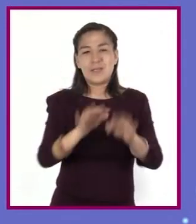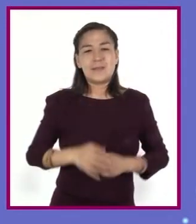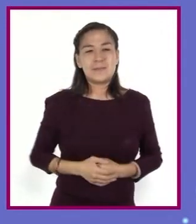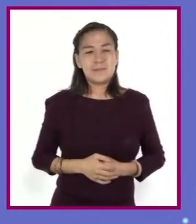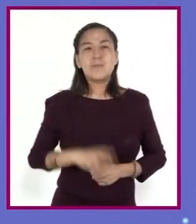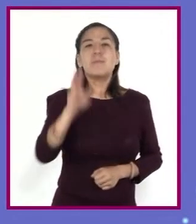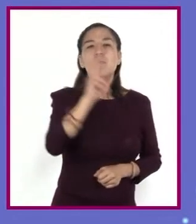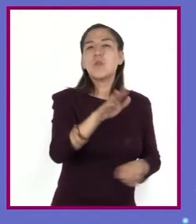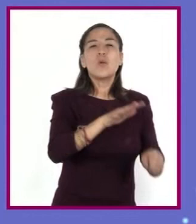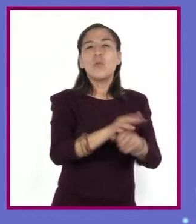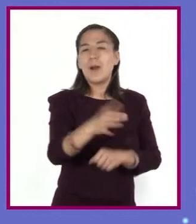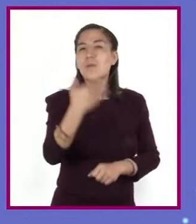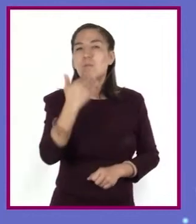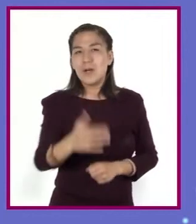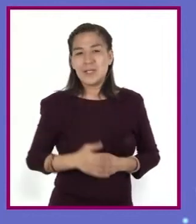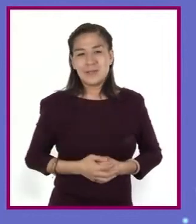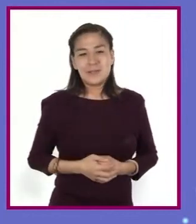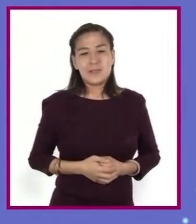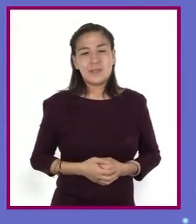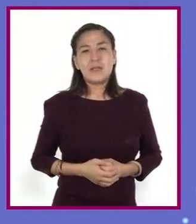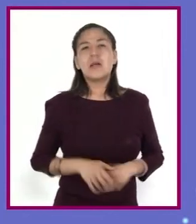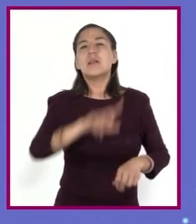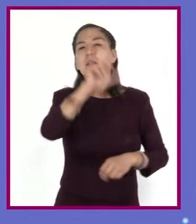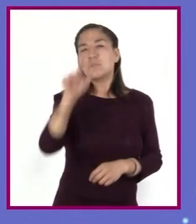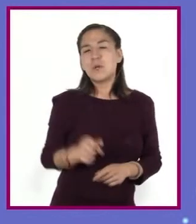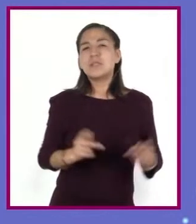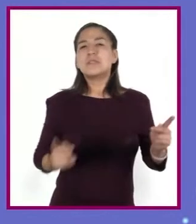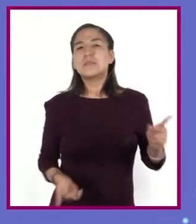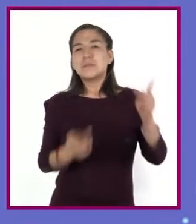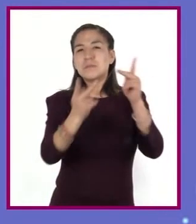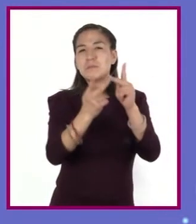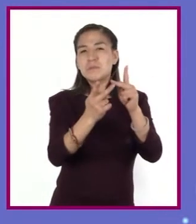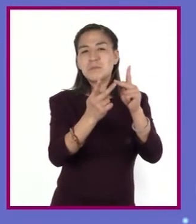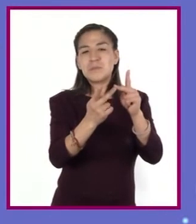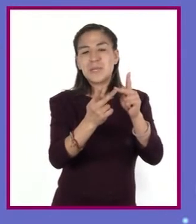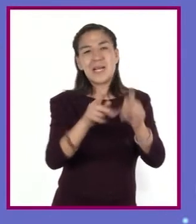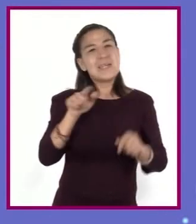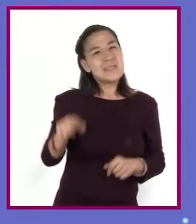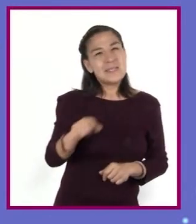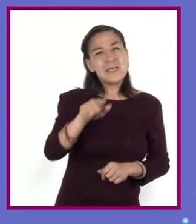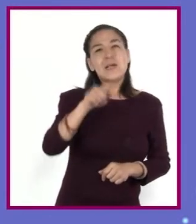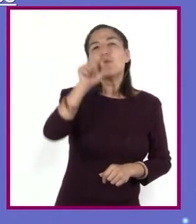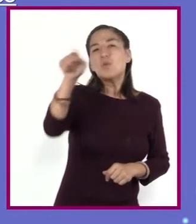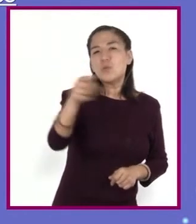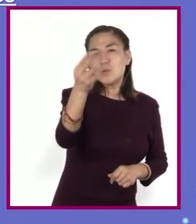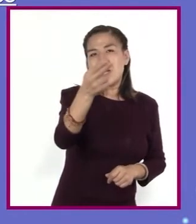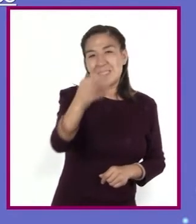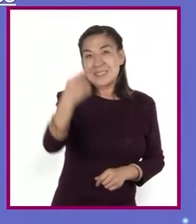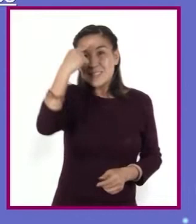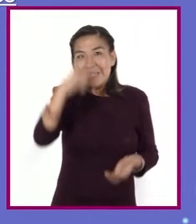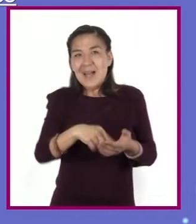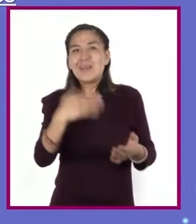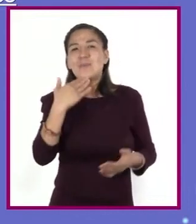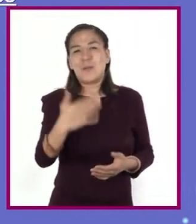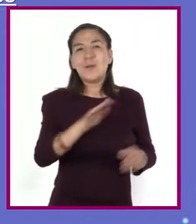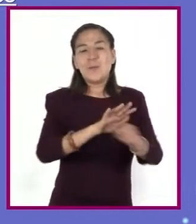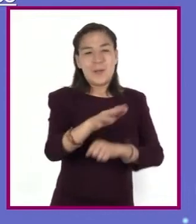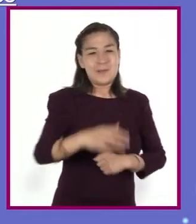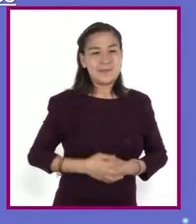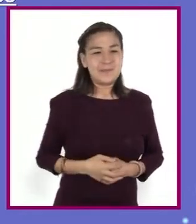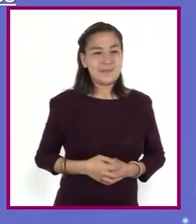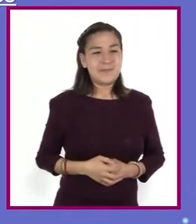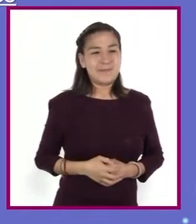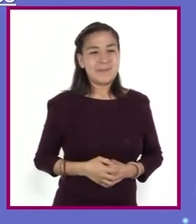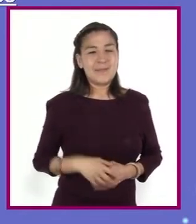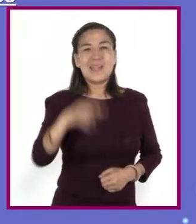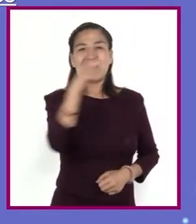resumen correcto y compárenlo con el que ustedes eligieron. El resumen correcto era